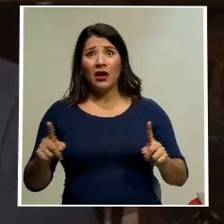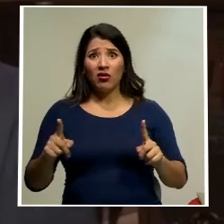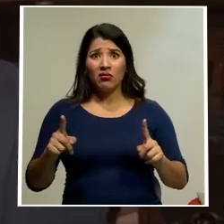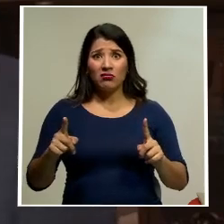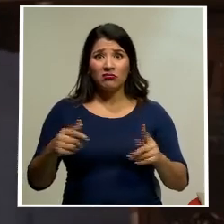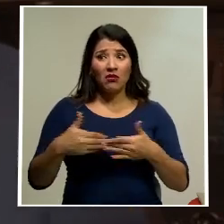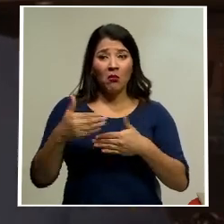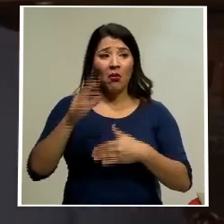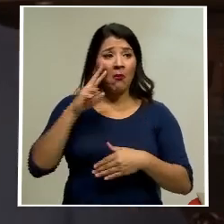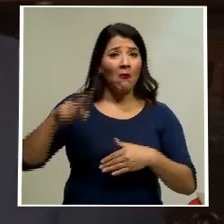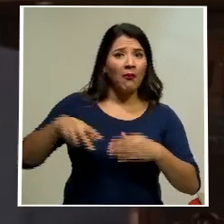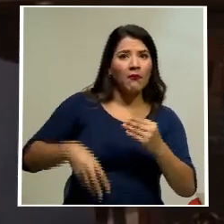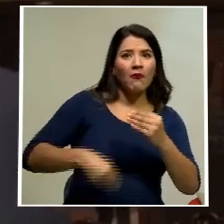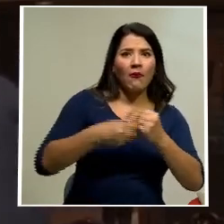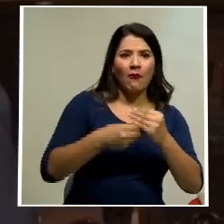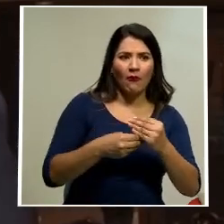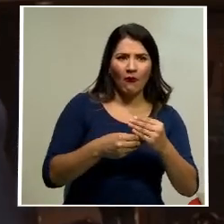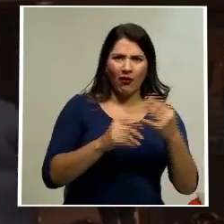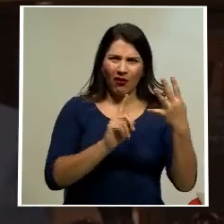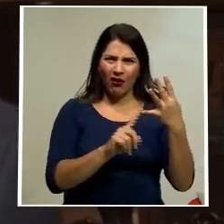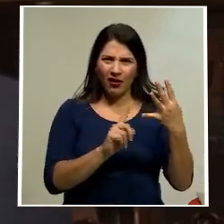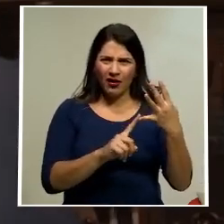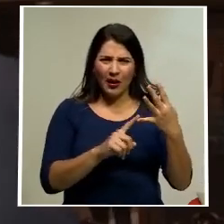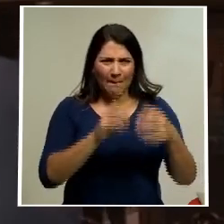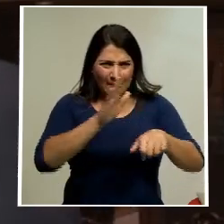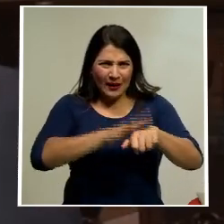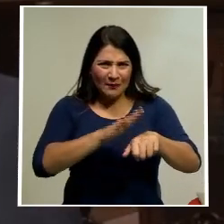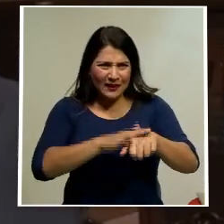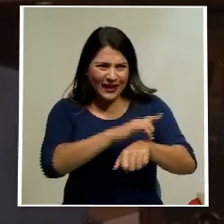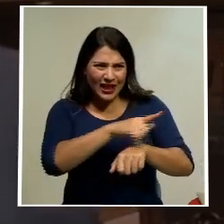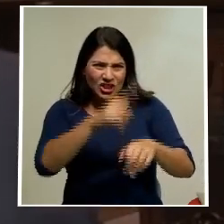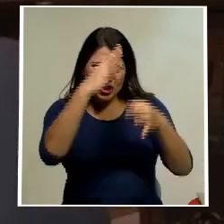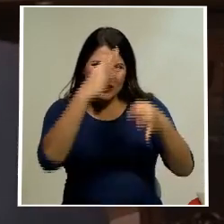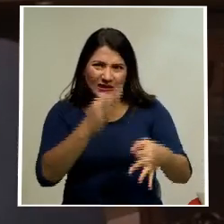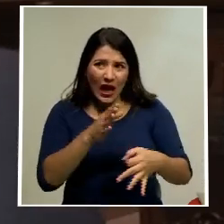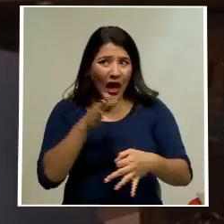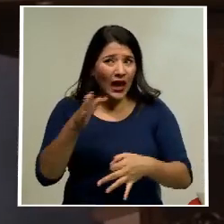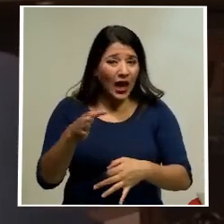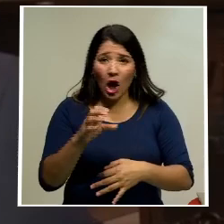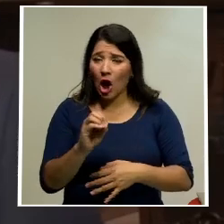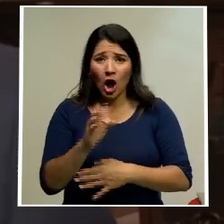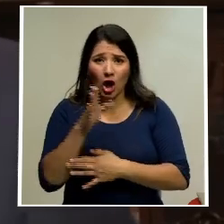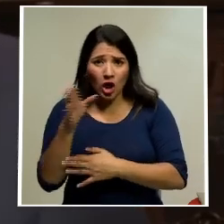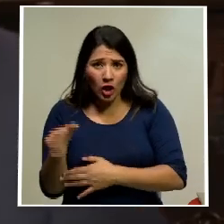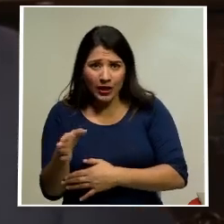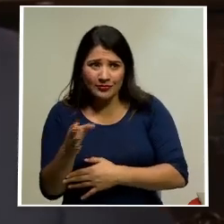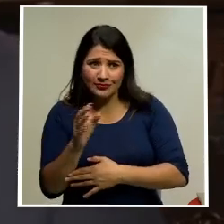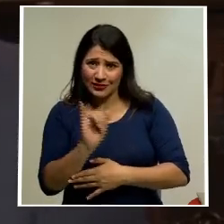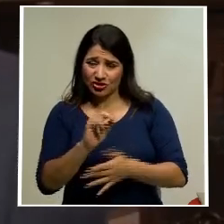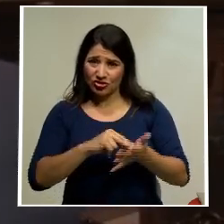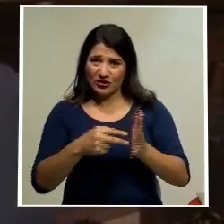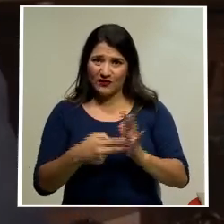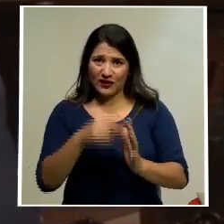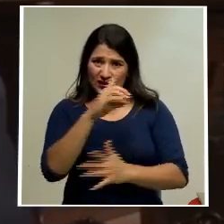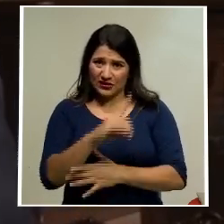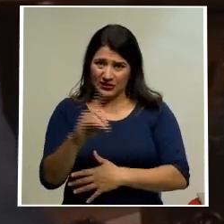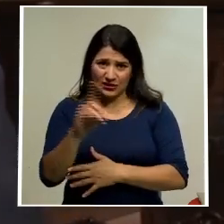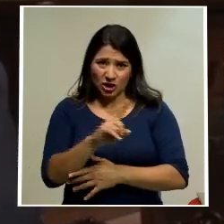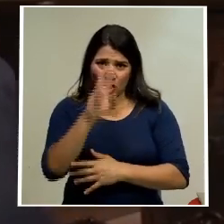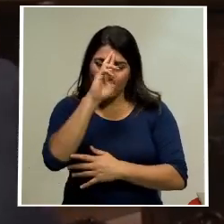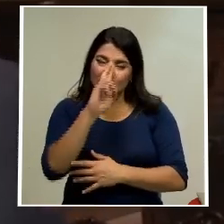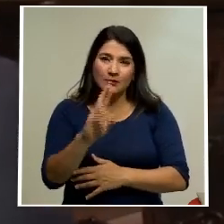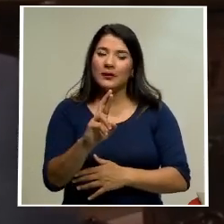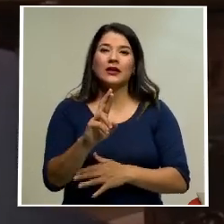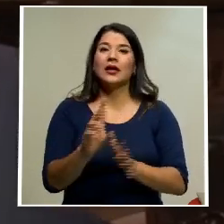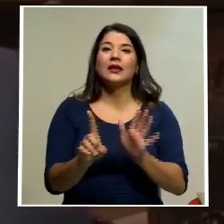aprobar esta ley, y bueno, terminó siendo una ley totalmente inconstitucional, pero justo a este punto más bien le abrieron la